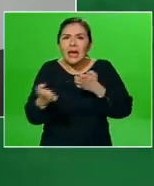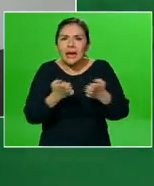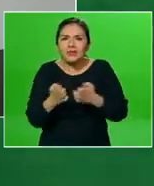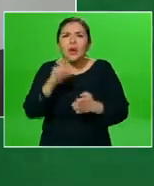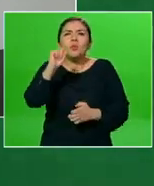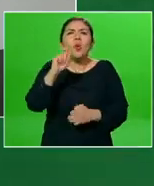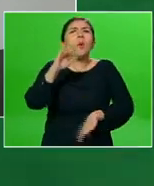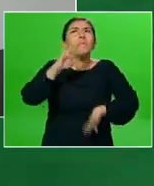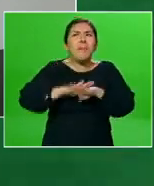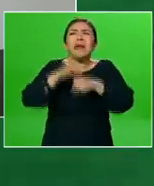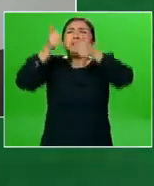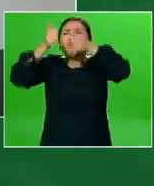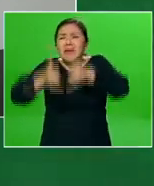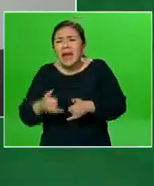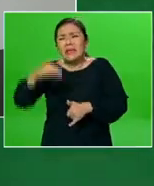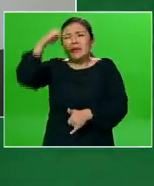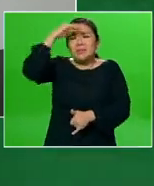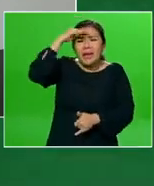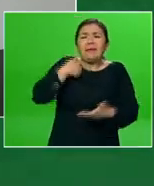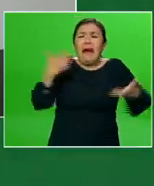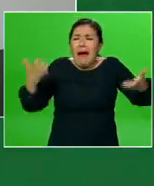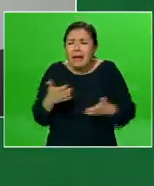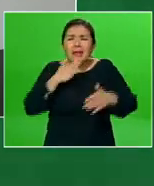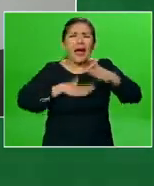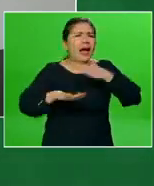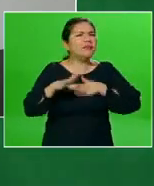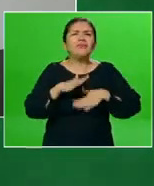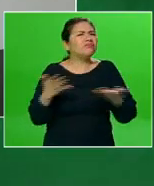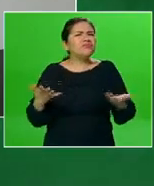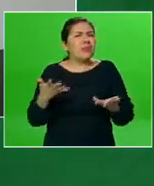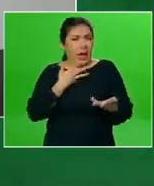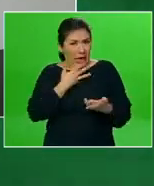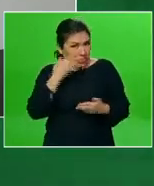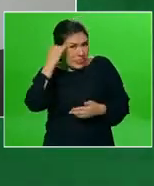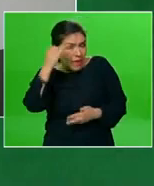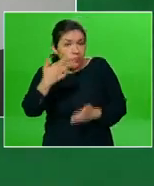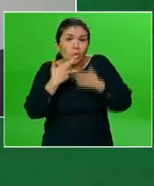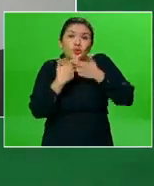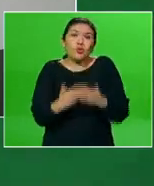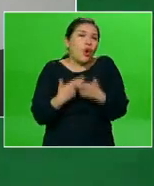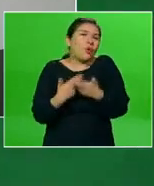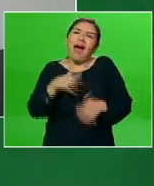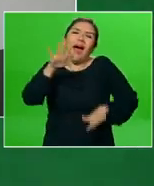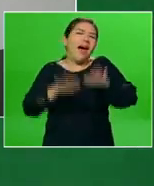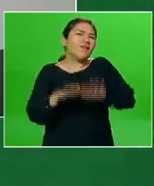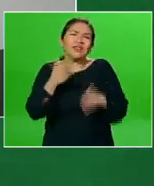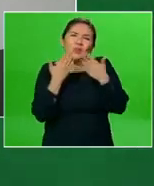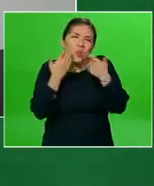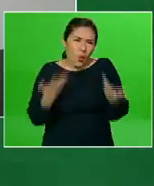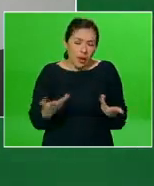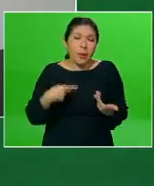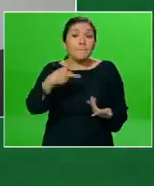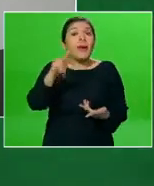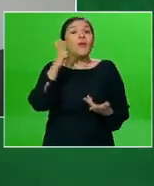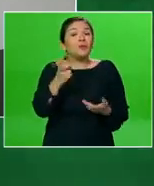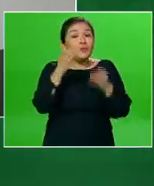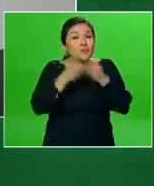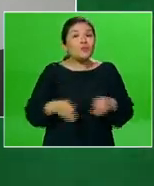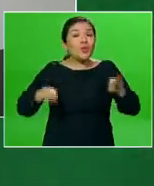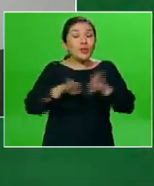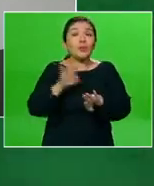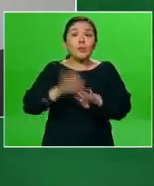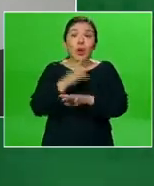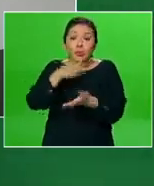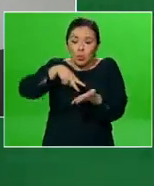extracción del día que en muchos casos no lo vamos a obtener pero es importante porque la sentadilla utilizamos